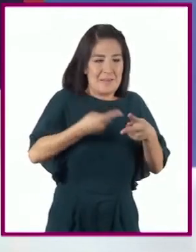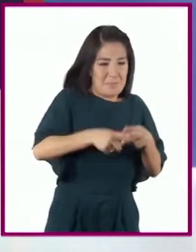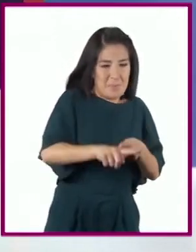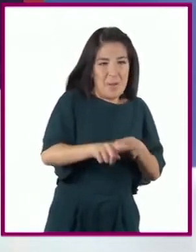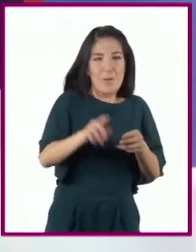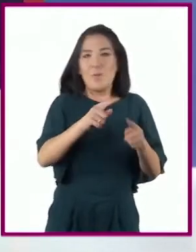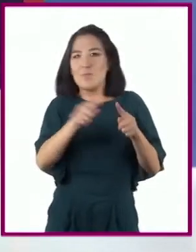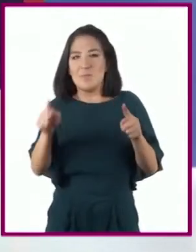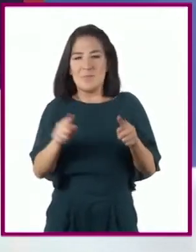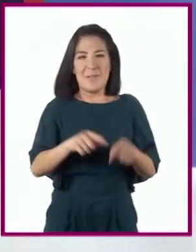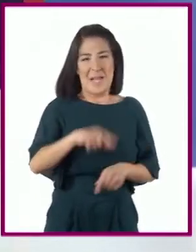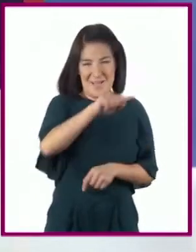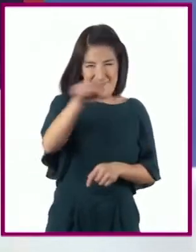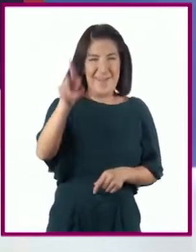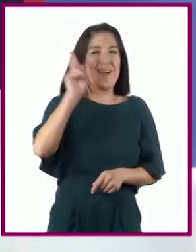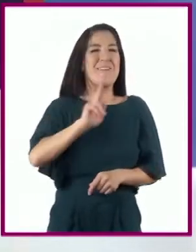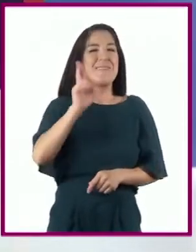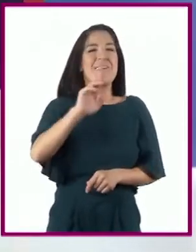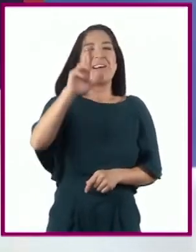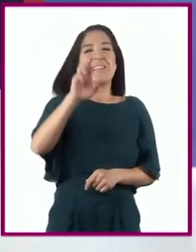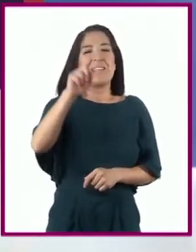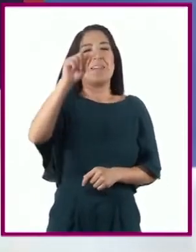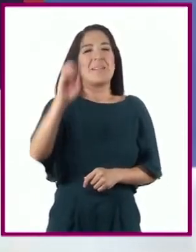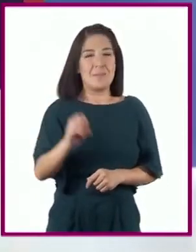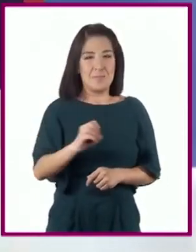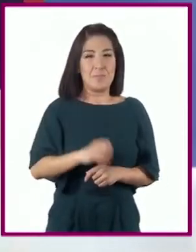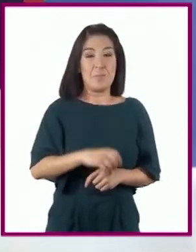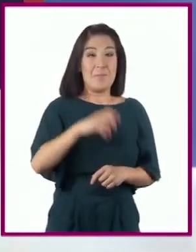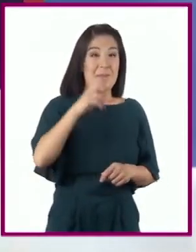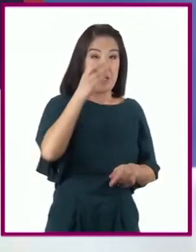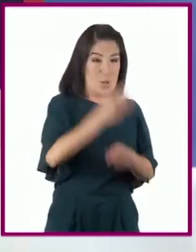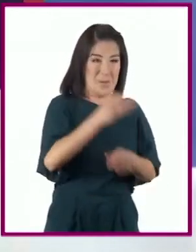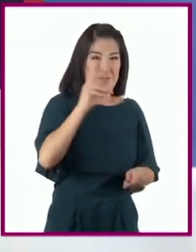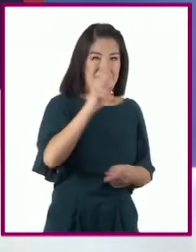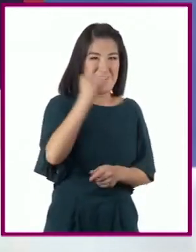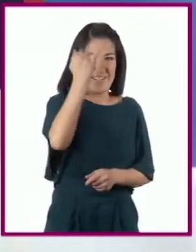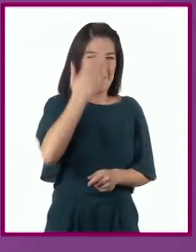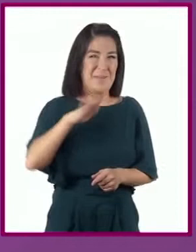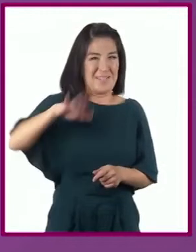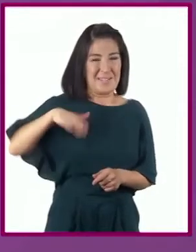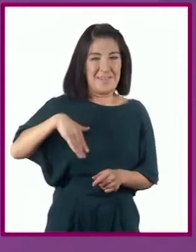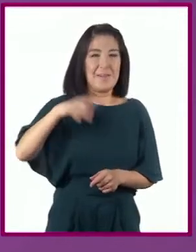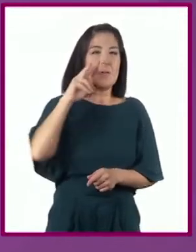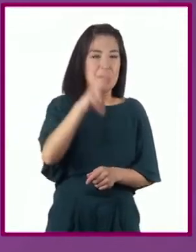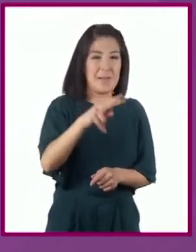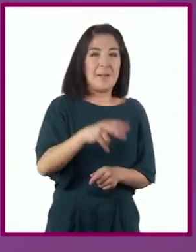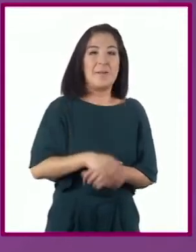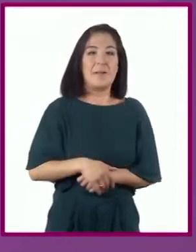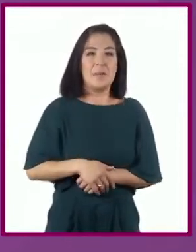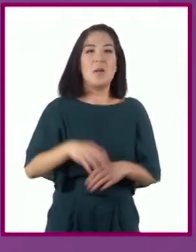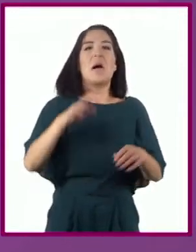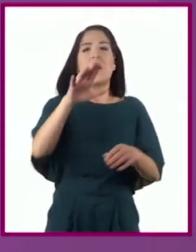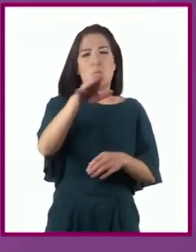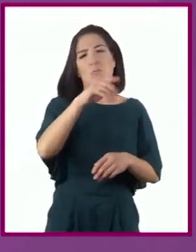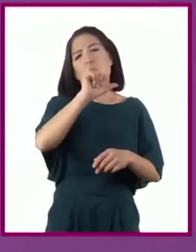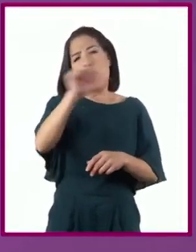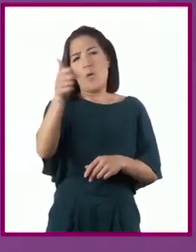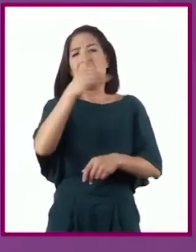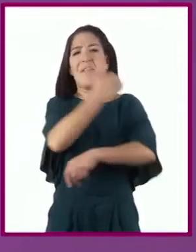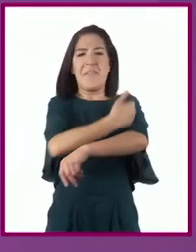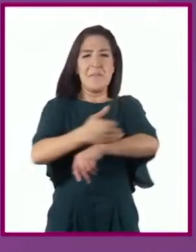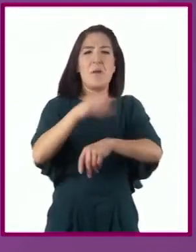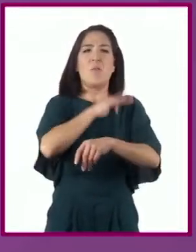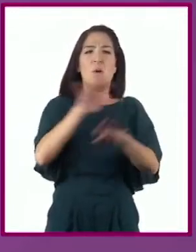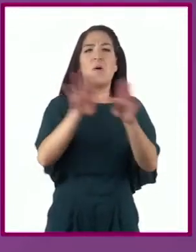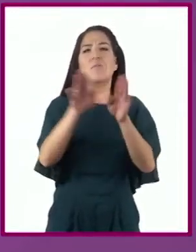¿Quieren un reto? Ahí les va uno. Con la imagen anterior, si tienen oportunidad de hacer el ejercicio con otras personas,